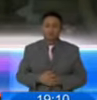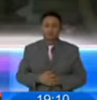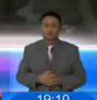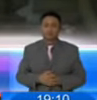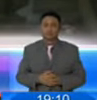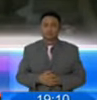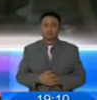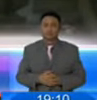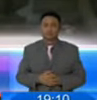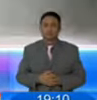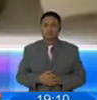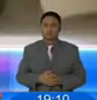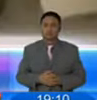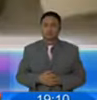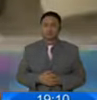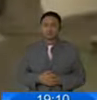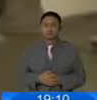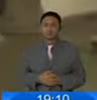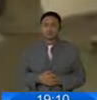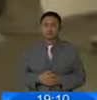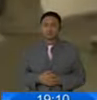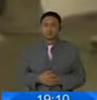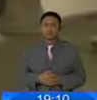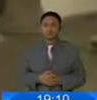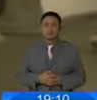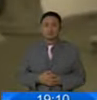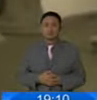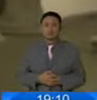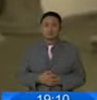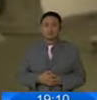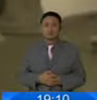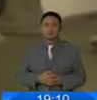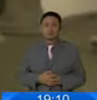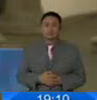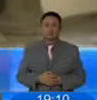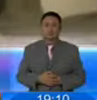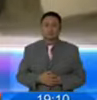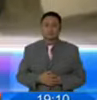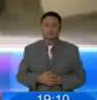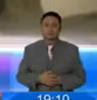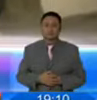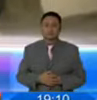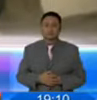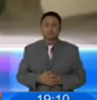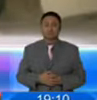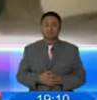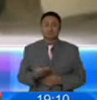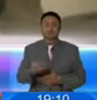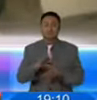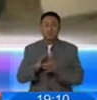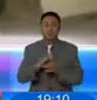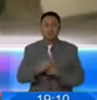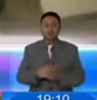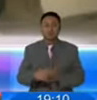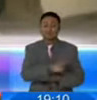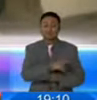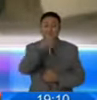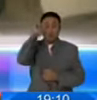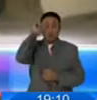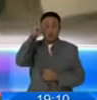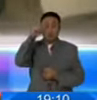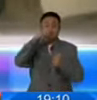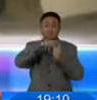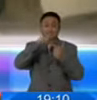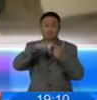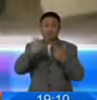Thank you. Así es, compañeros, estas fueron las declaraciones de las personas